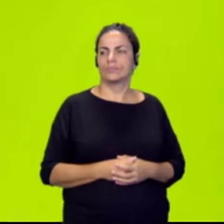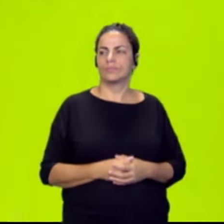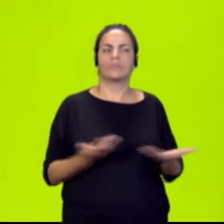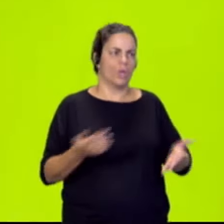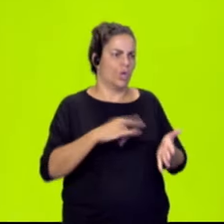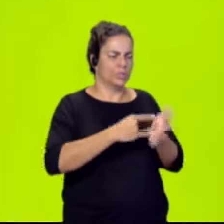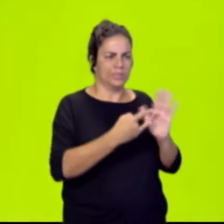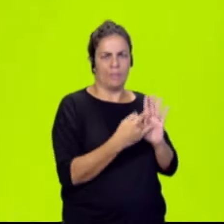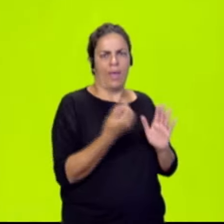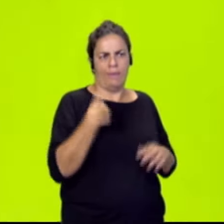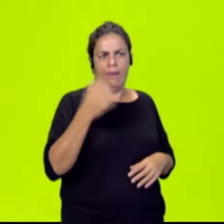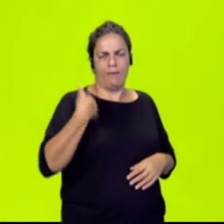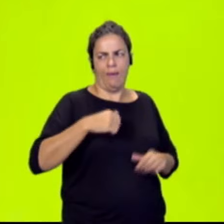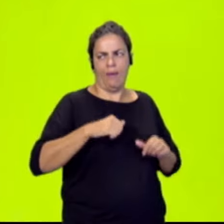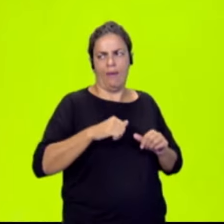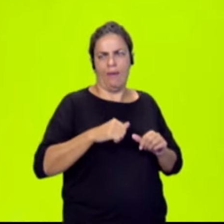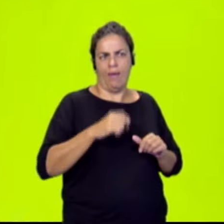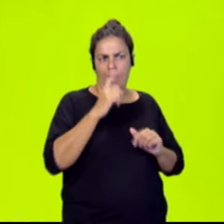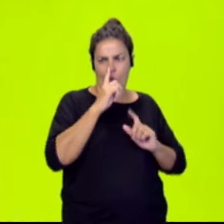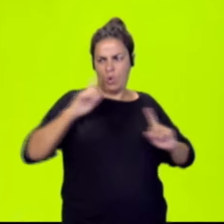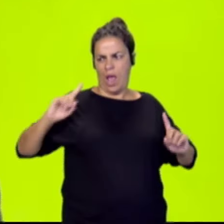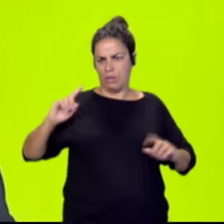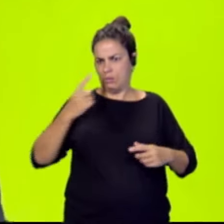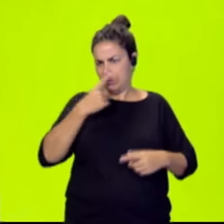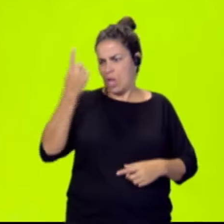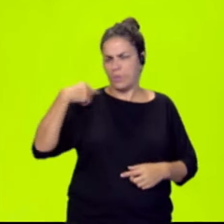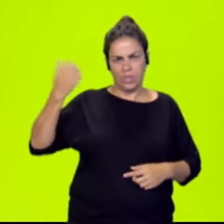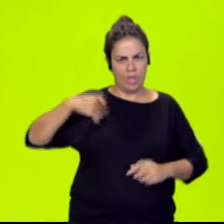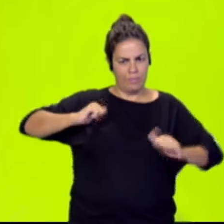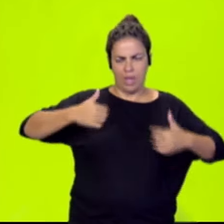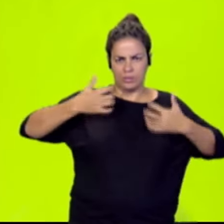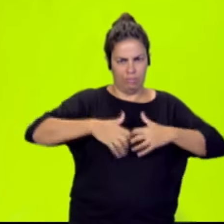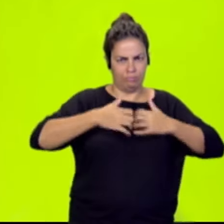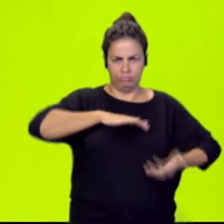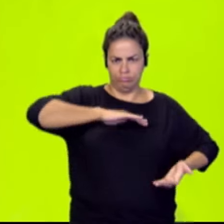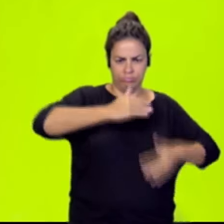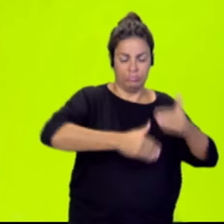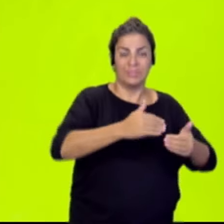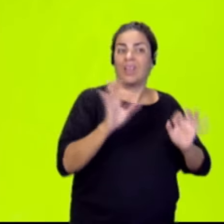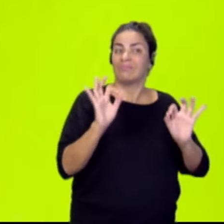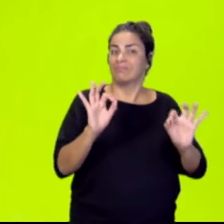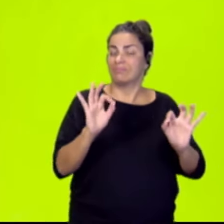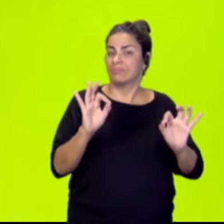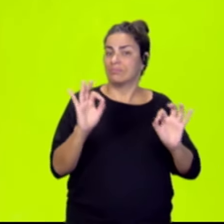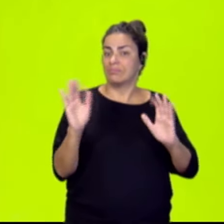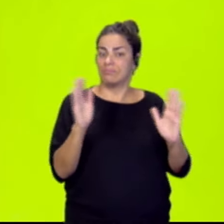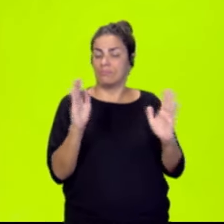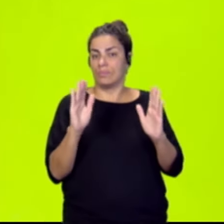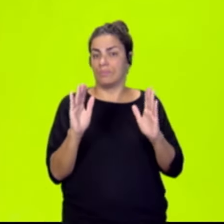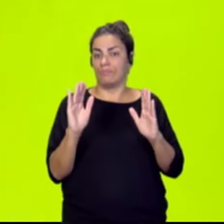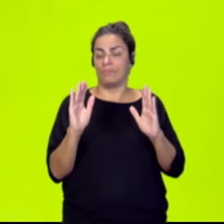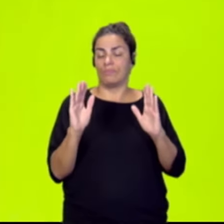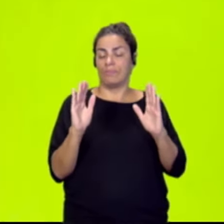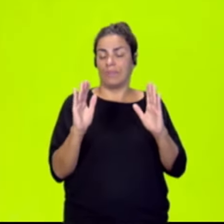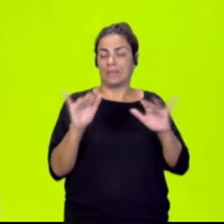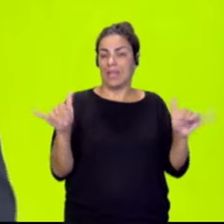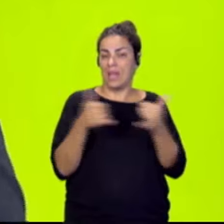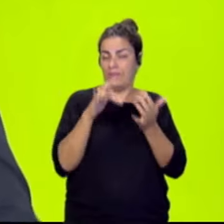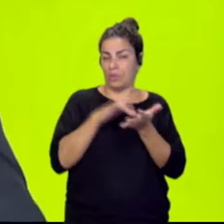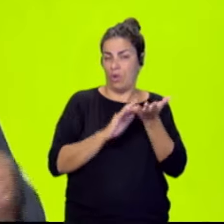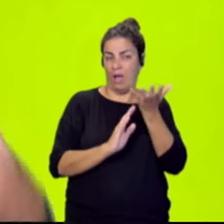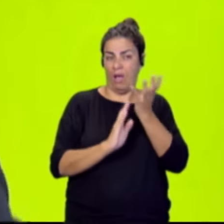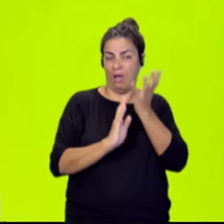activo desde hace prácticamente un año, ¿no? Ya incluso se puso en funcionamiento durante el pasado incendio forestal de la isla de Tenerife,